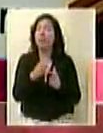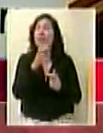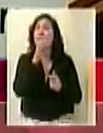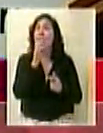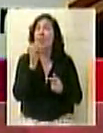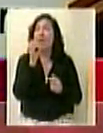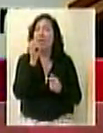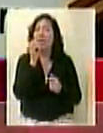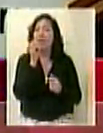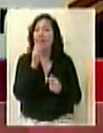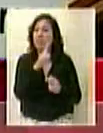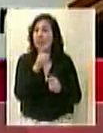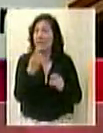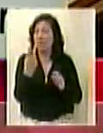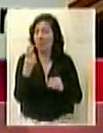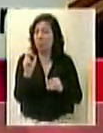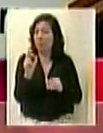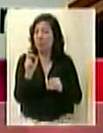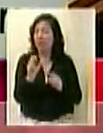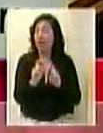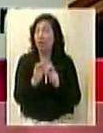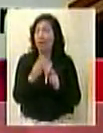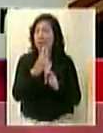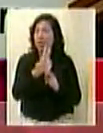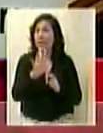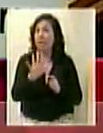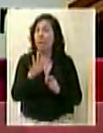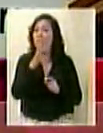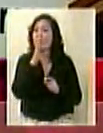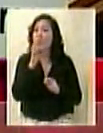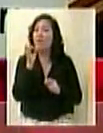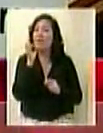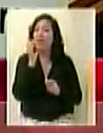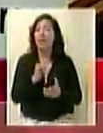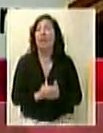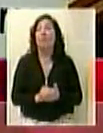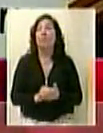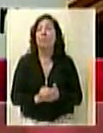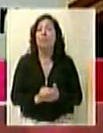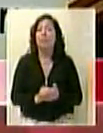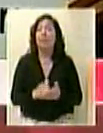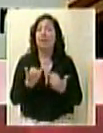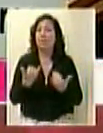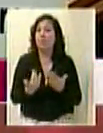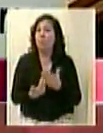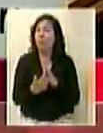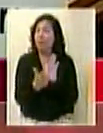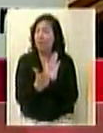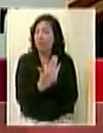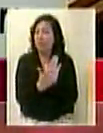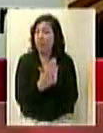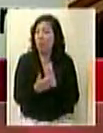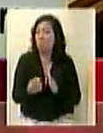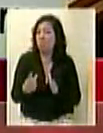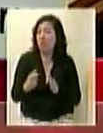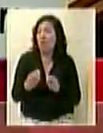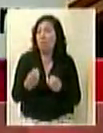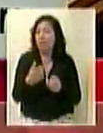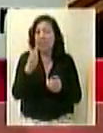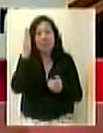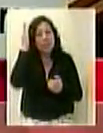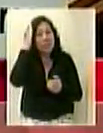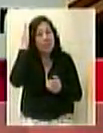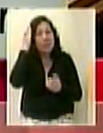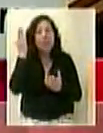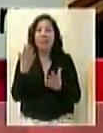mujeres. De 120 congresistas, 35 congresistas mujeres. Y esta nueva legislatura ha aumentado, como ustedes saben,